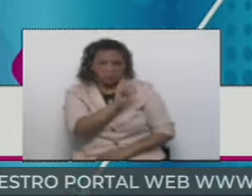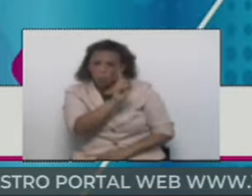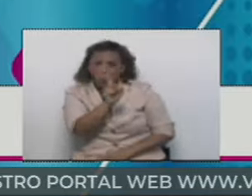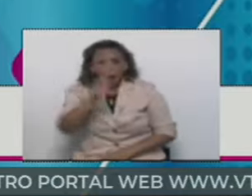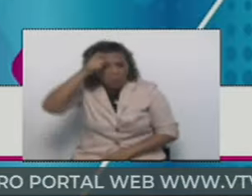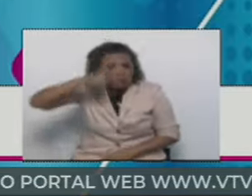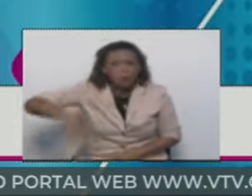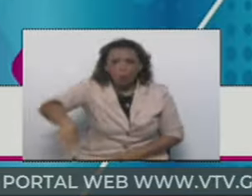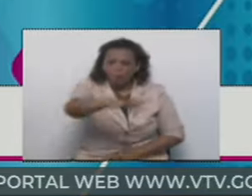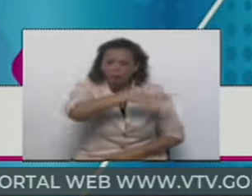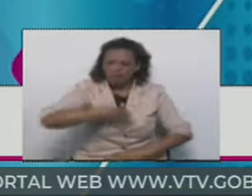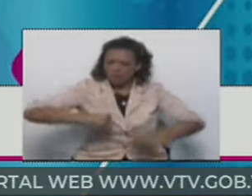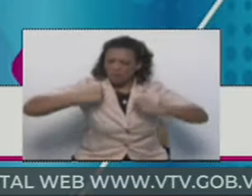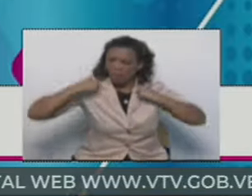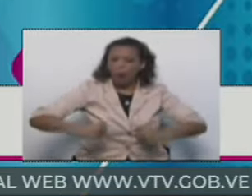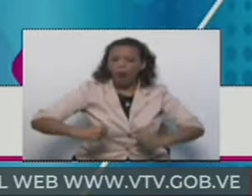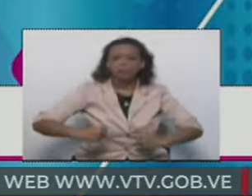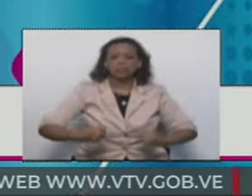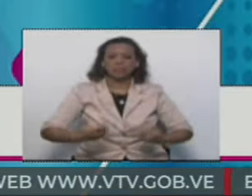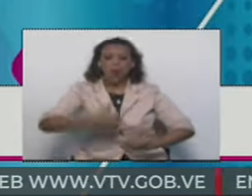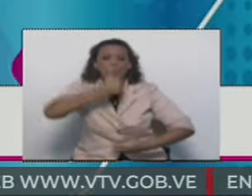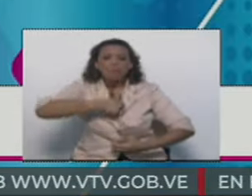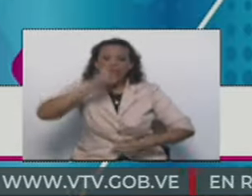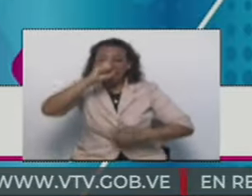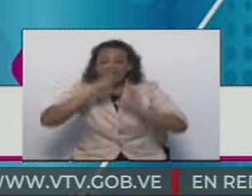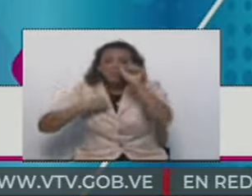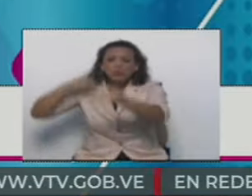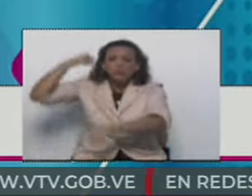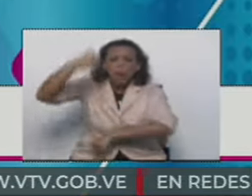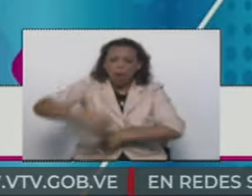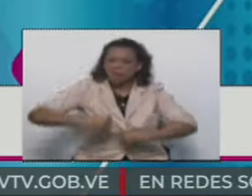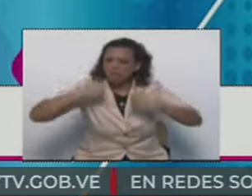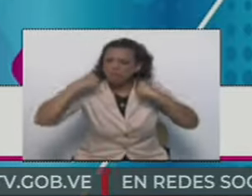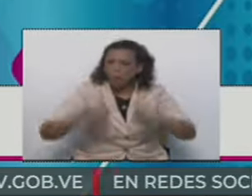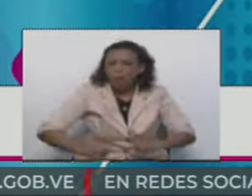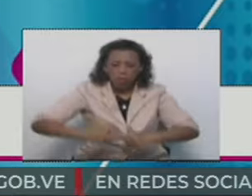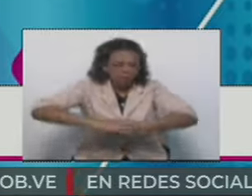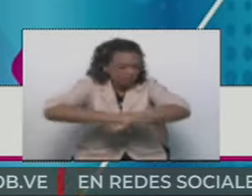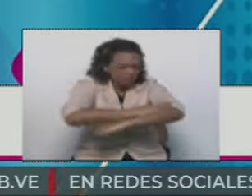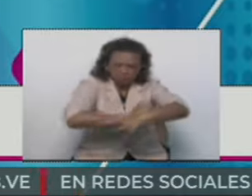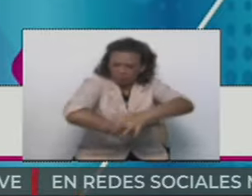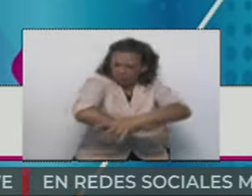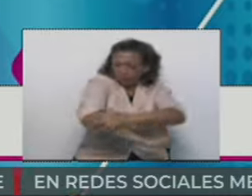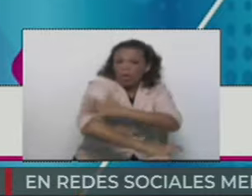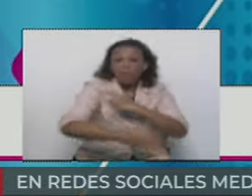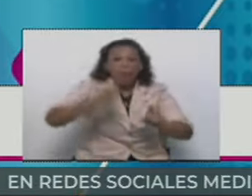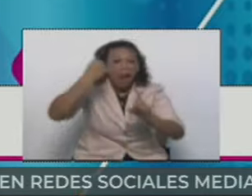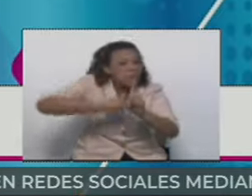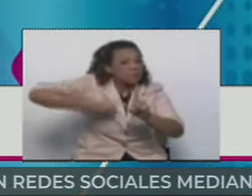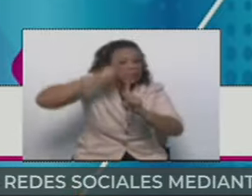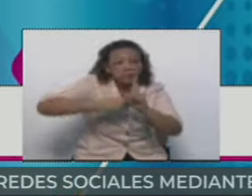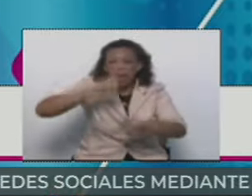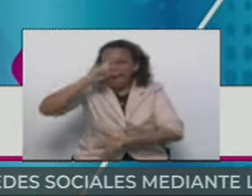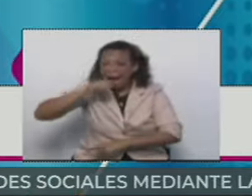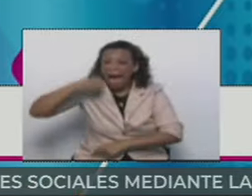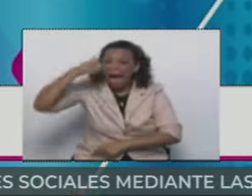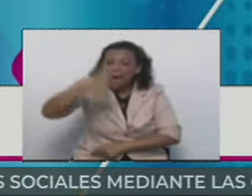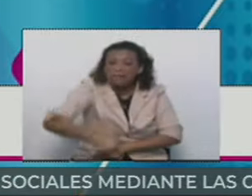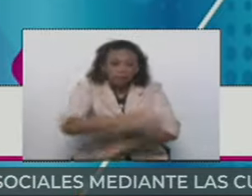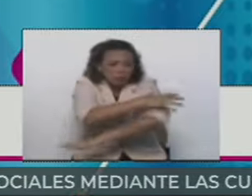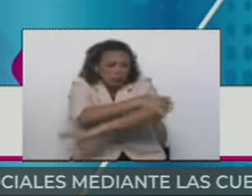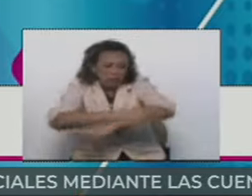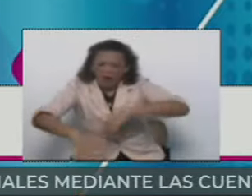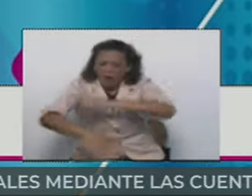está curtido históricamente, pero además Karen está curtido por la lucha de estos años. Nuestro pueblo está